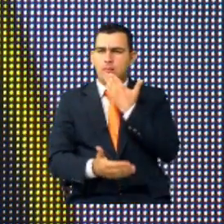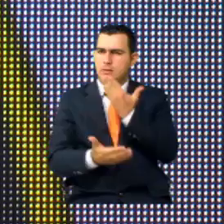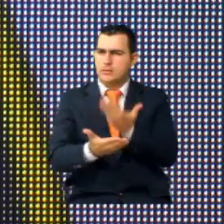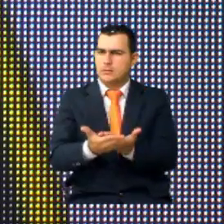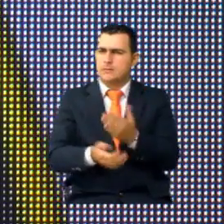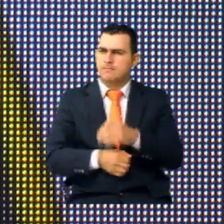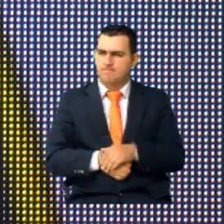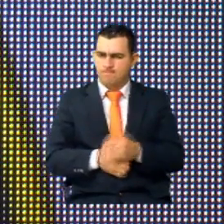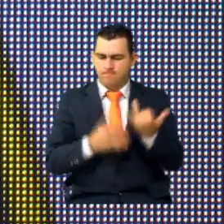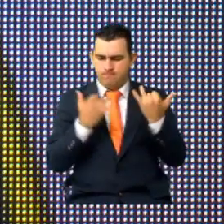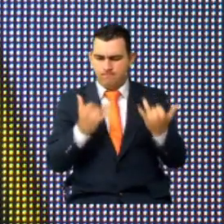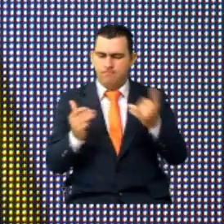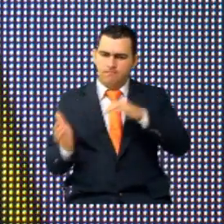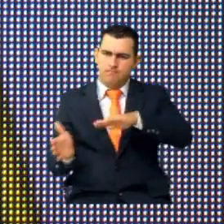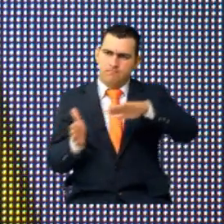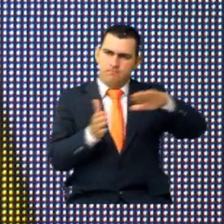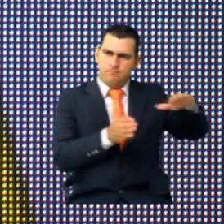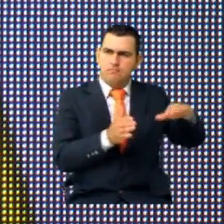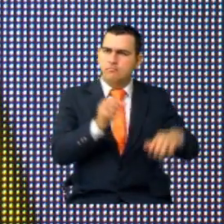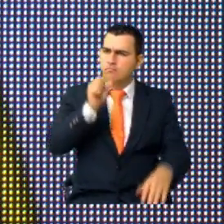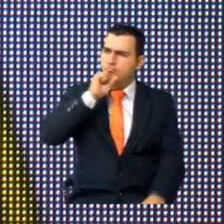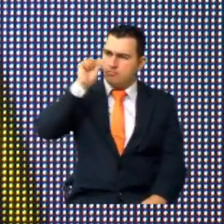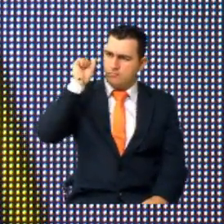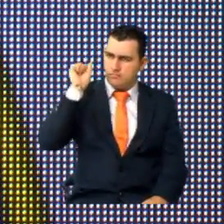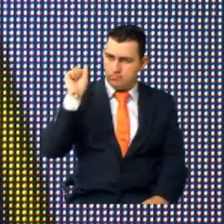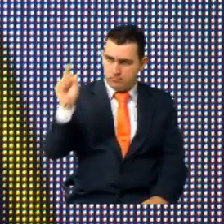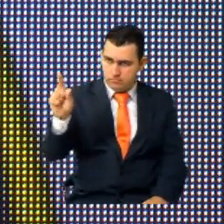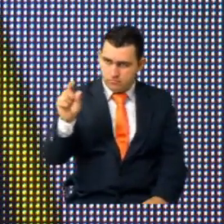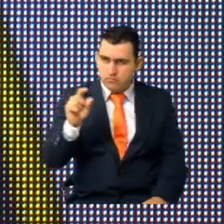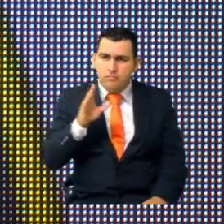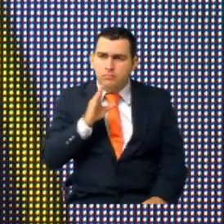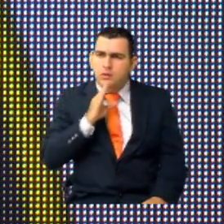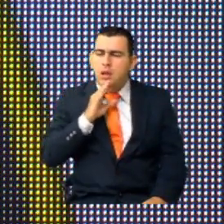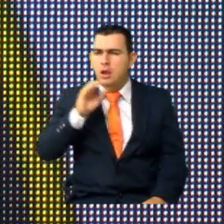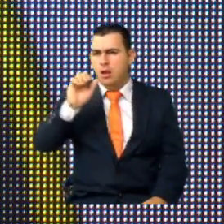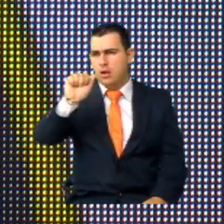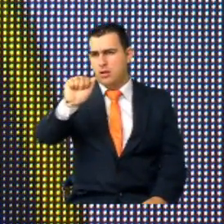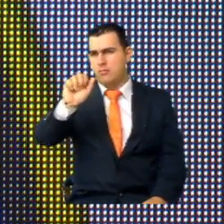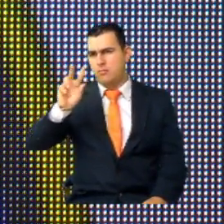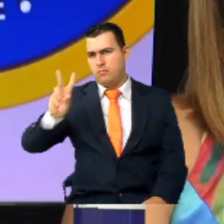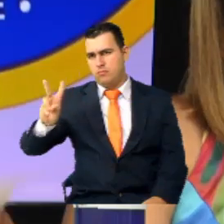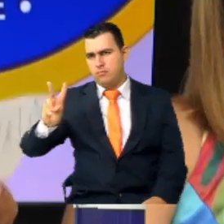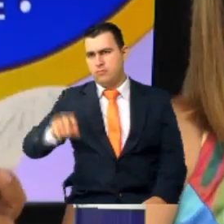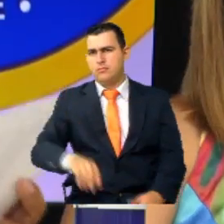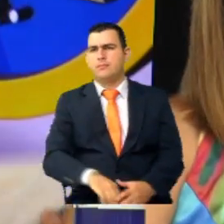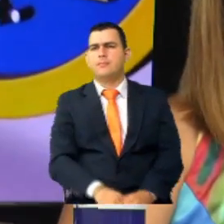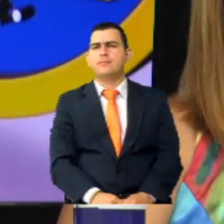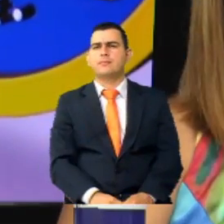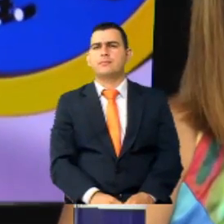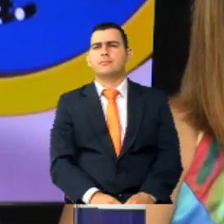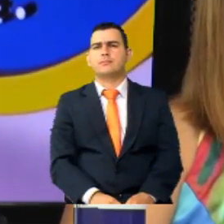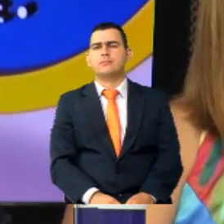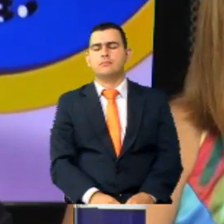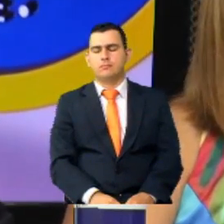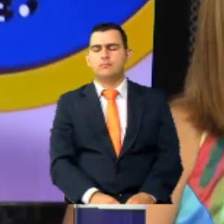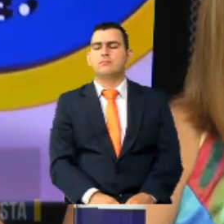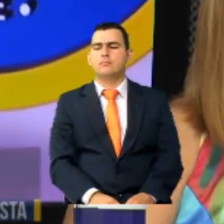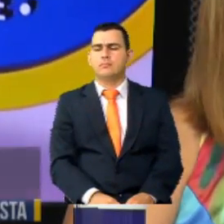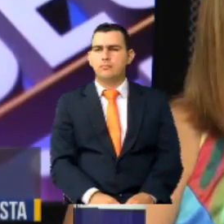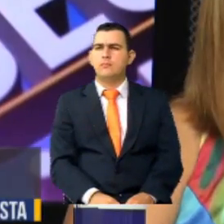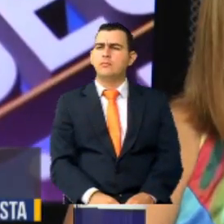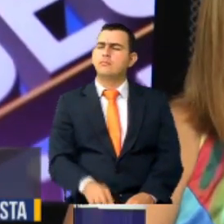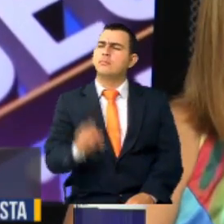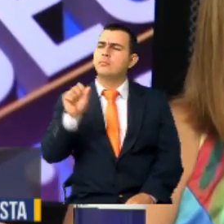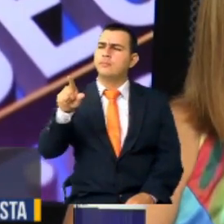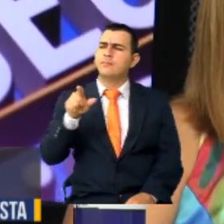El turno ahora de preguntar para Pedro Severiche al candidato Álvaro Pérez. Candidato, ¿cuántas becas por